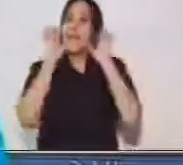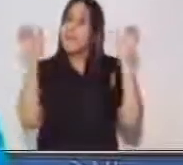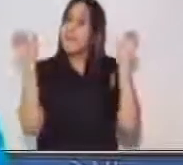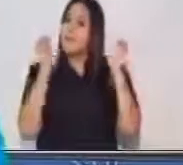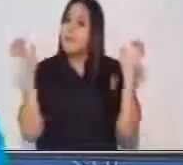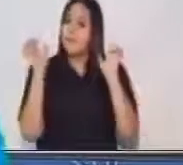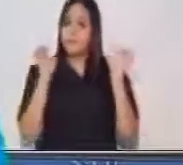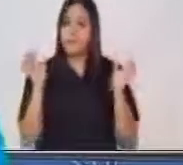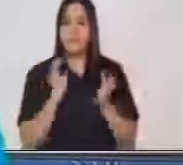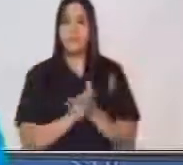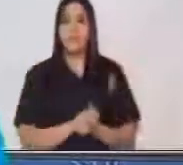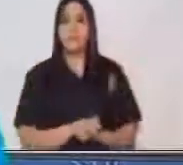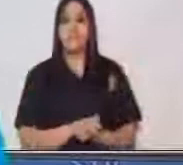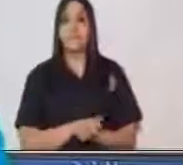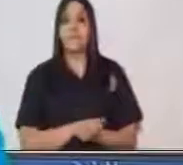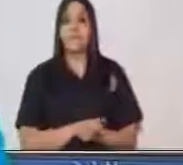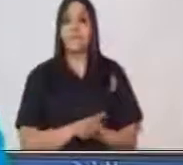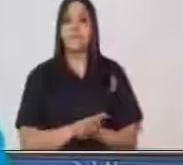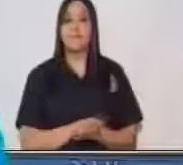ejercicio.